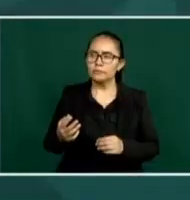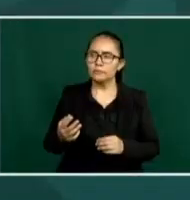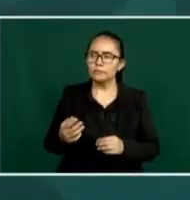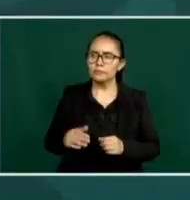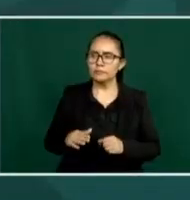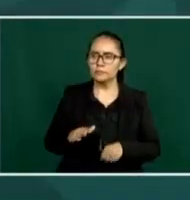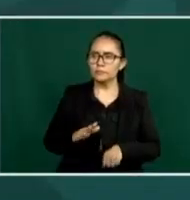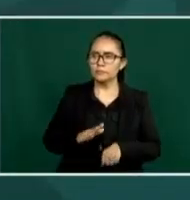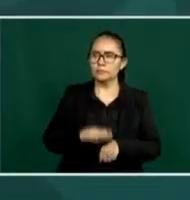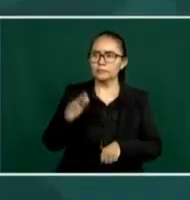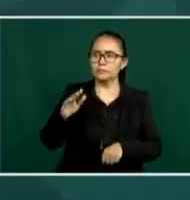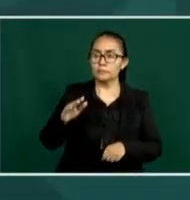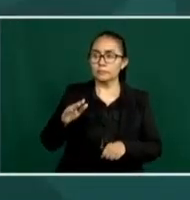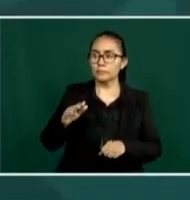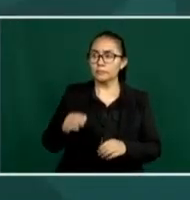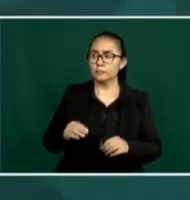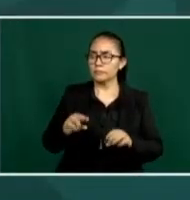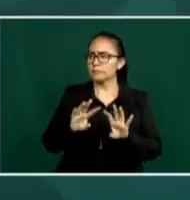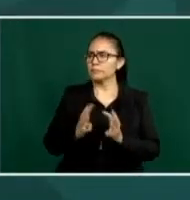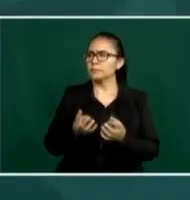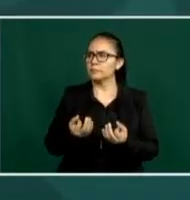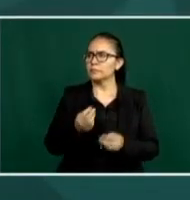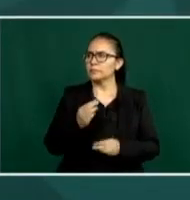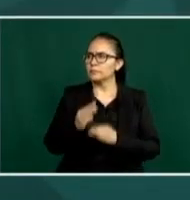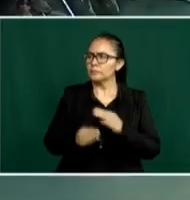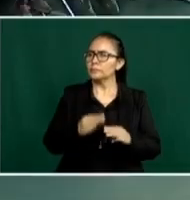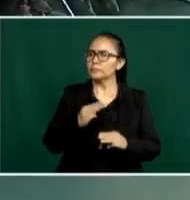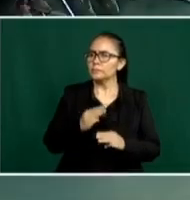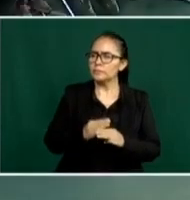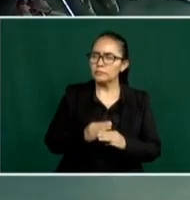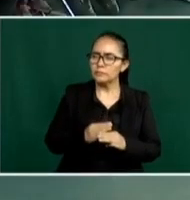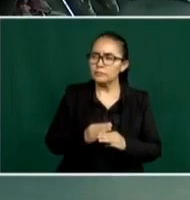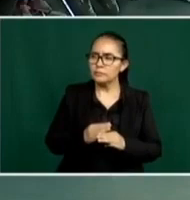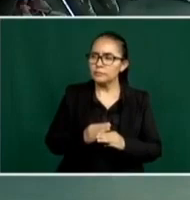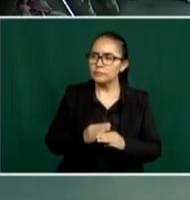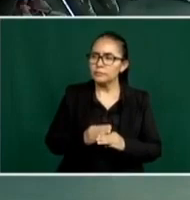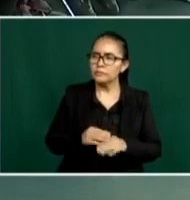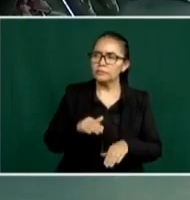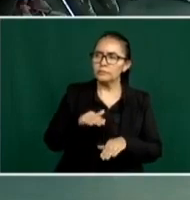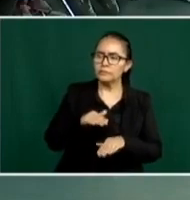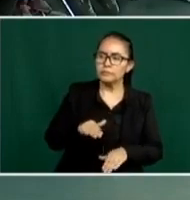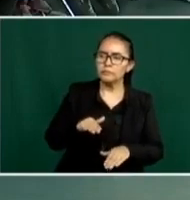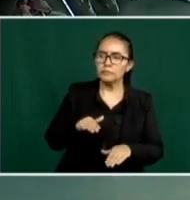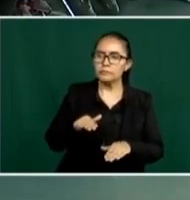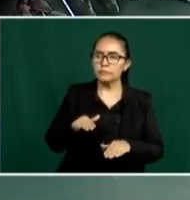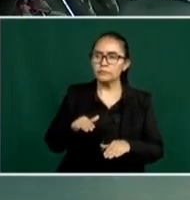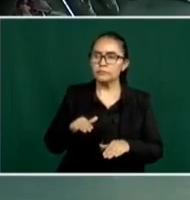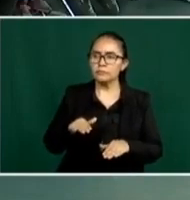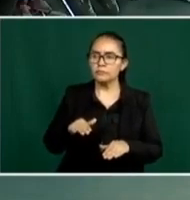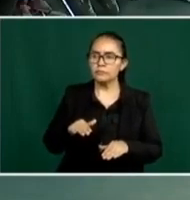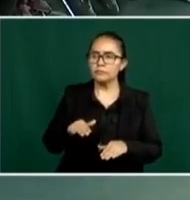que más se ha fortalecido en el mundo con relación al dólar